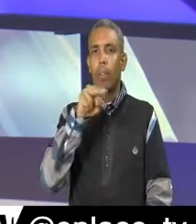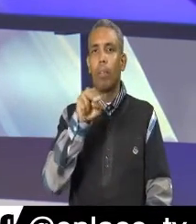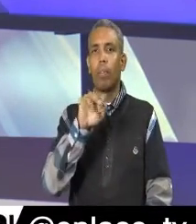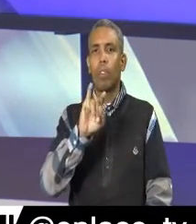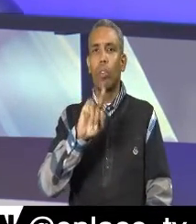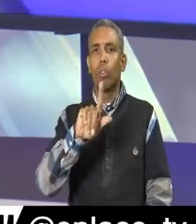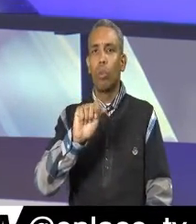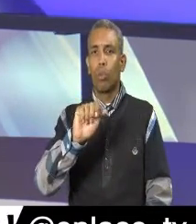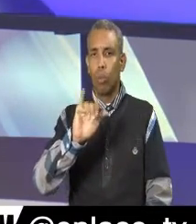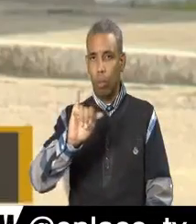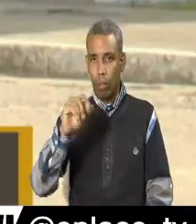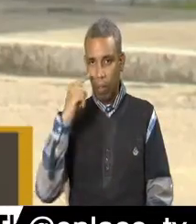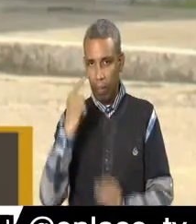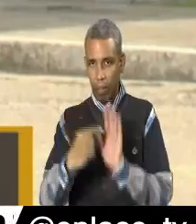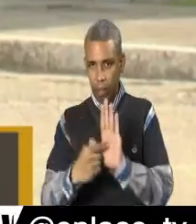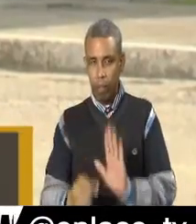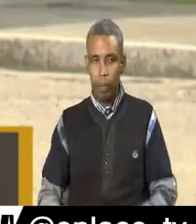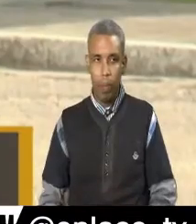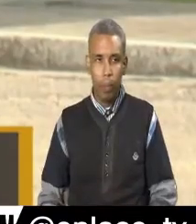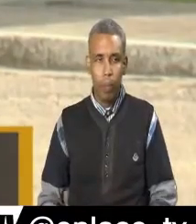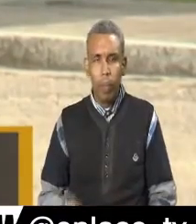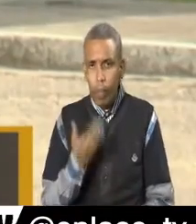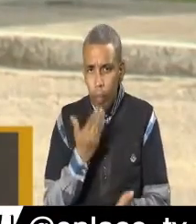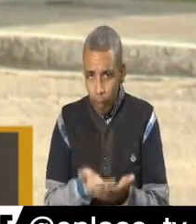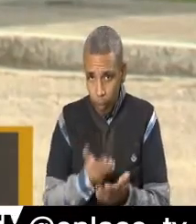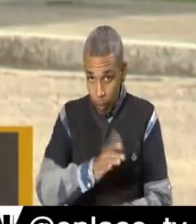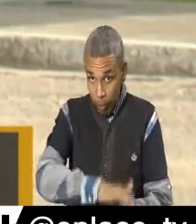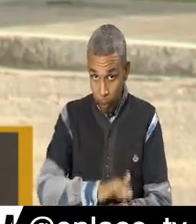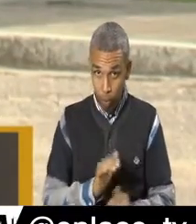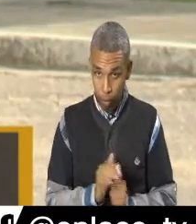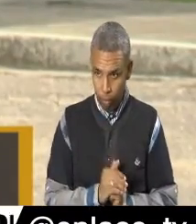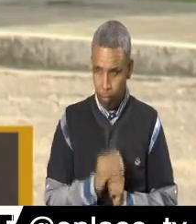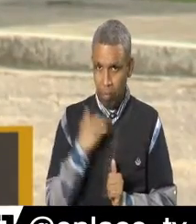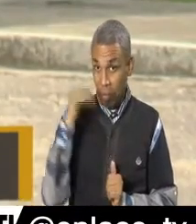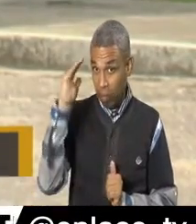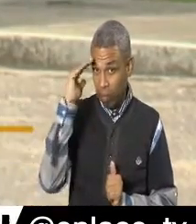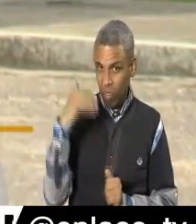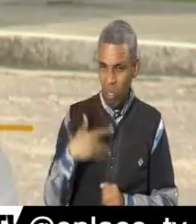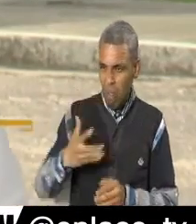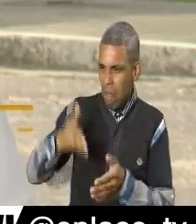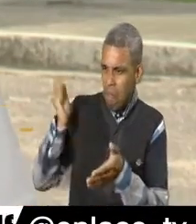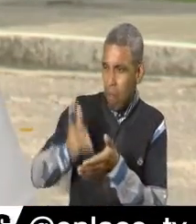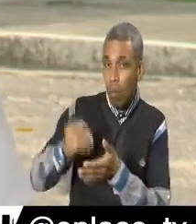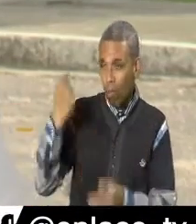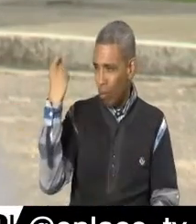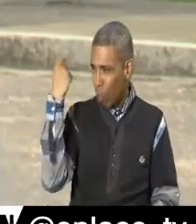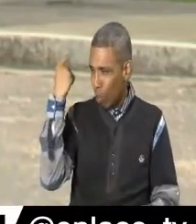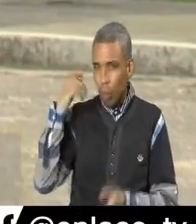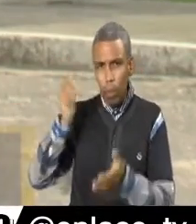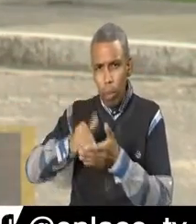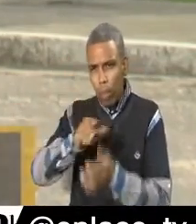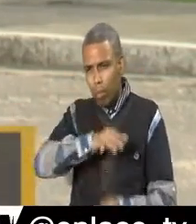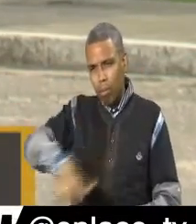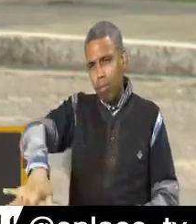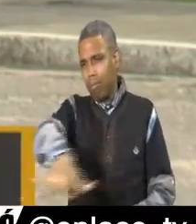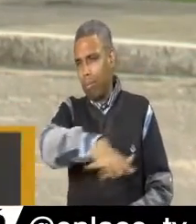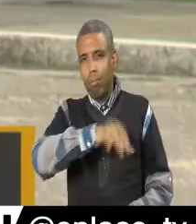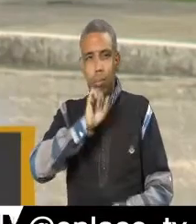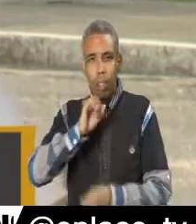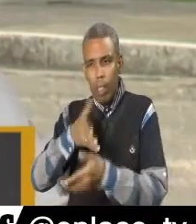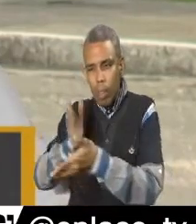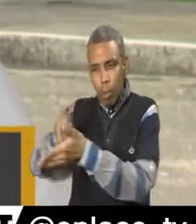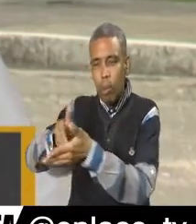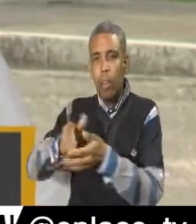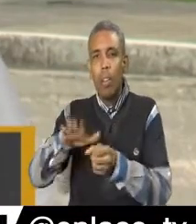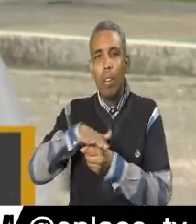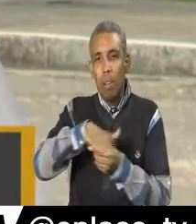tardes. Buenas tardes, pues las autoridades desplegaron fuertes operativos en las últimas horas por toda Barranca Bermeja, en la Comuna 1 de